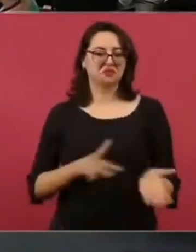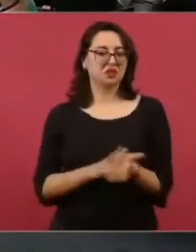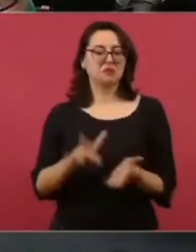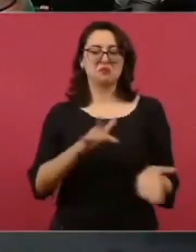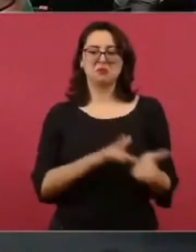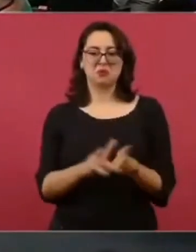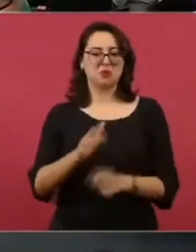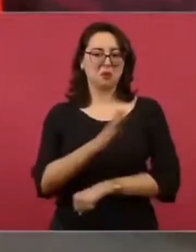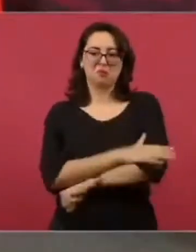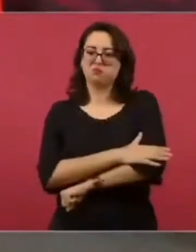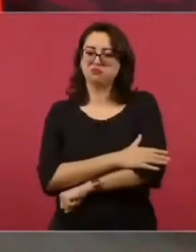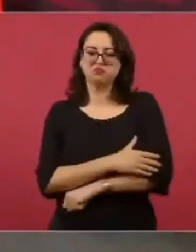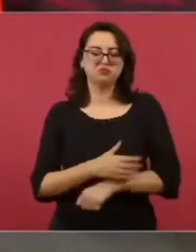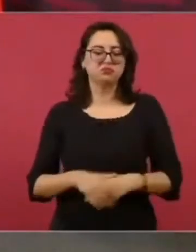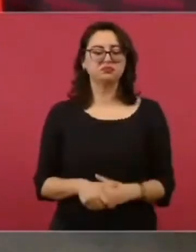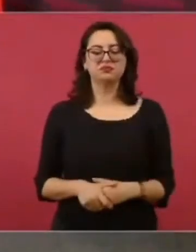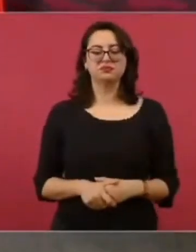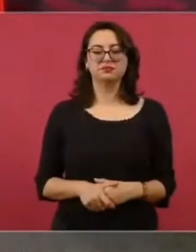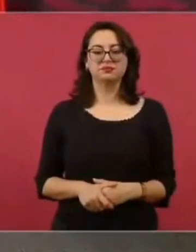apoyadores.